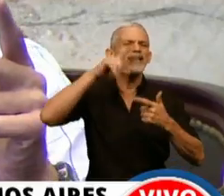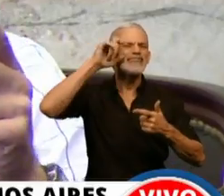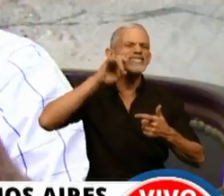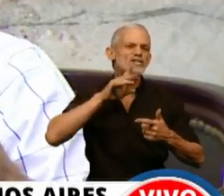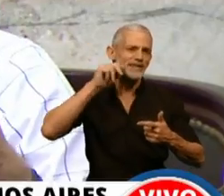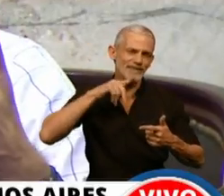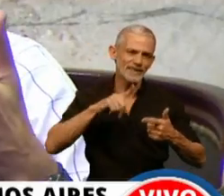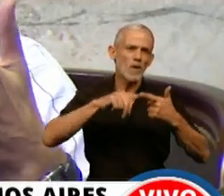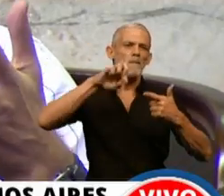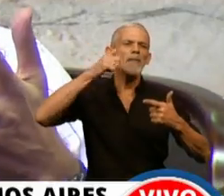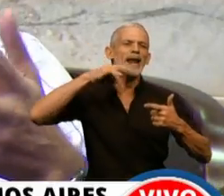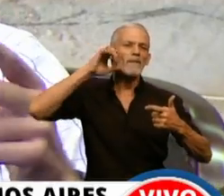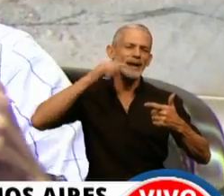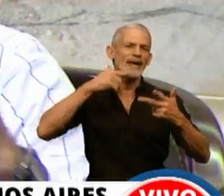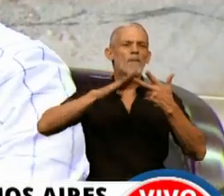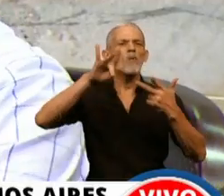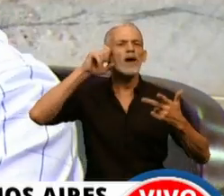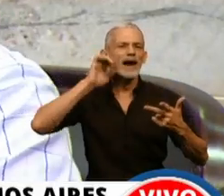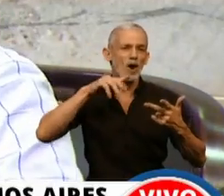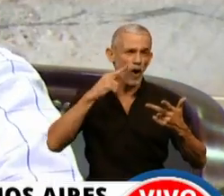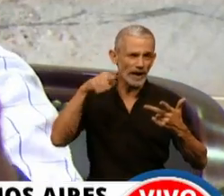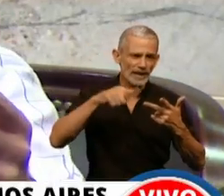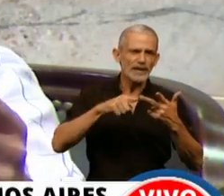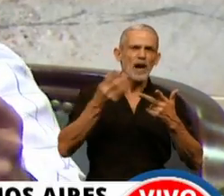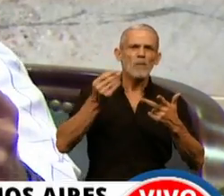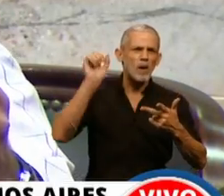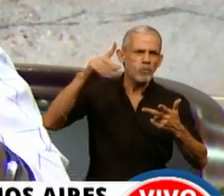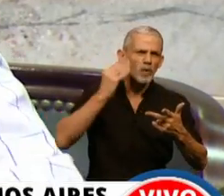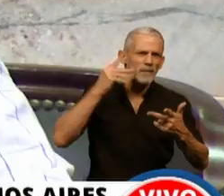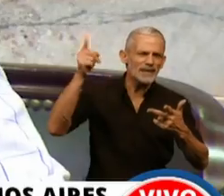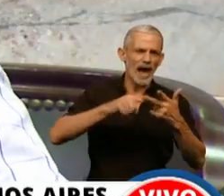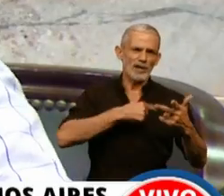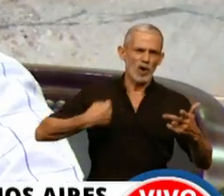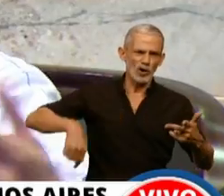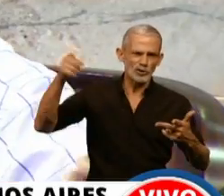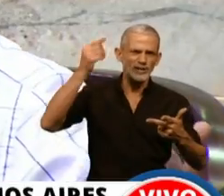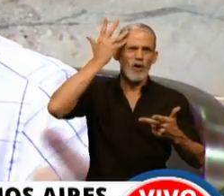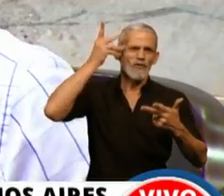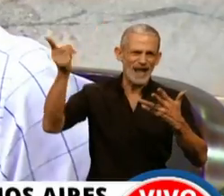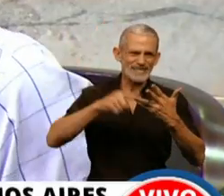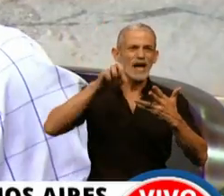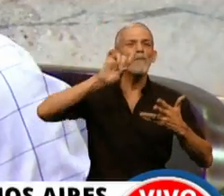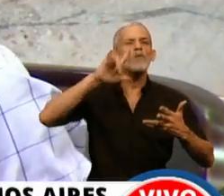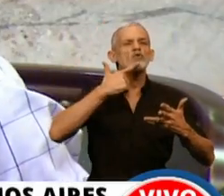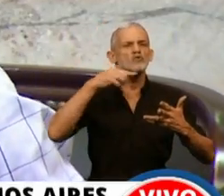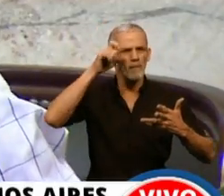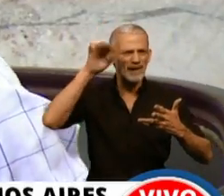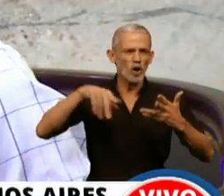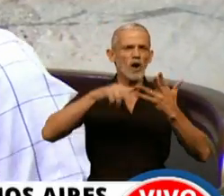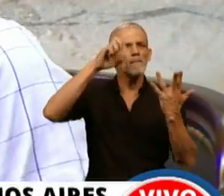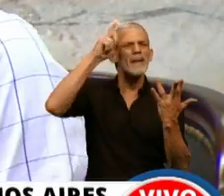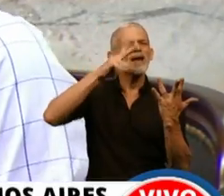pan american búlgaro ni más capitales británicos y chinos la total francesa pluspetrol pérez